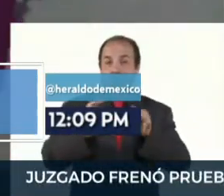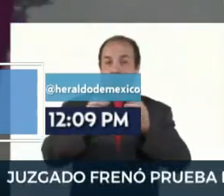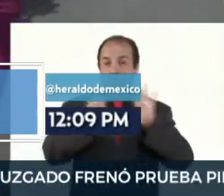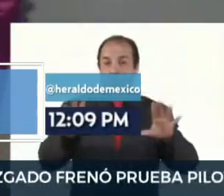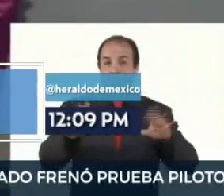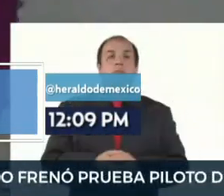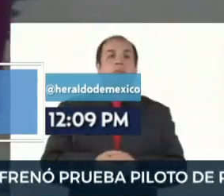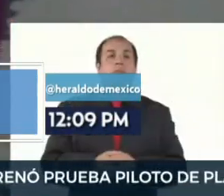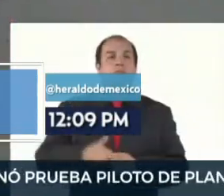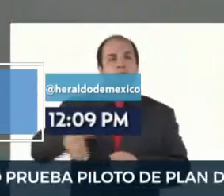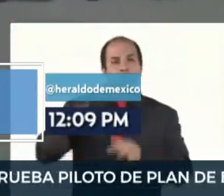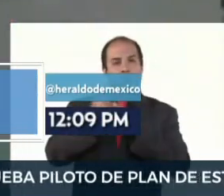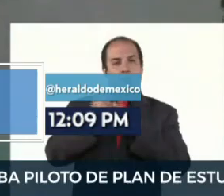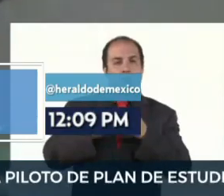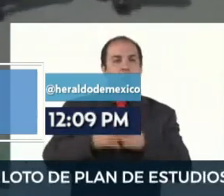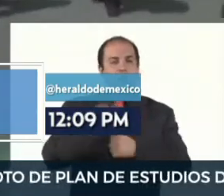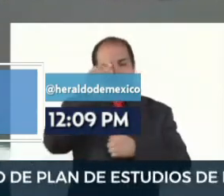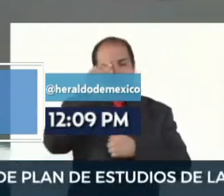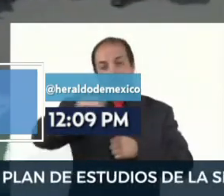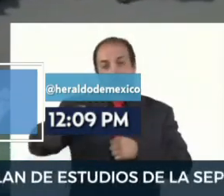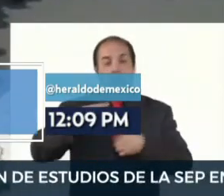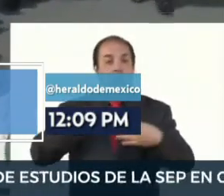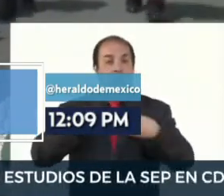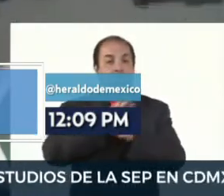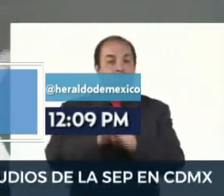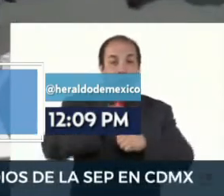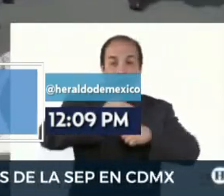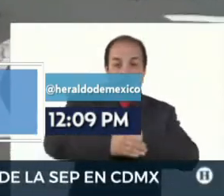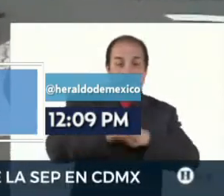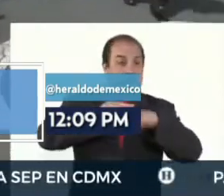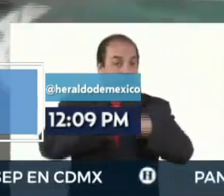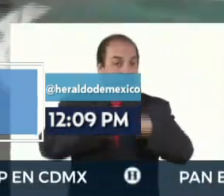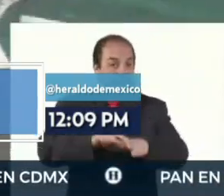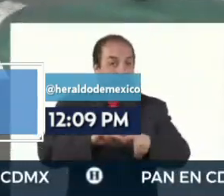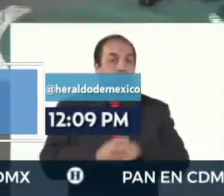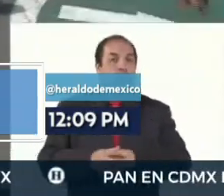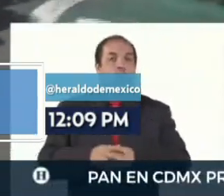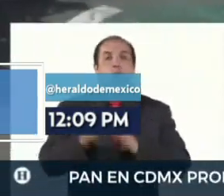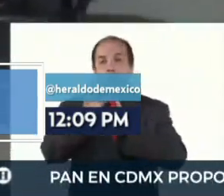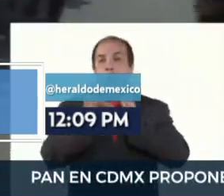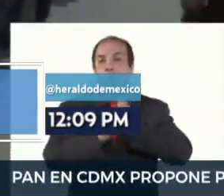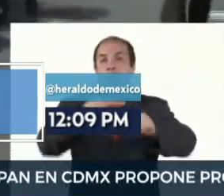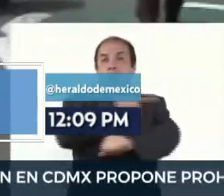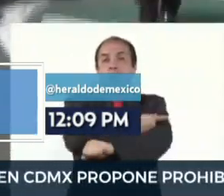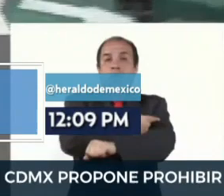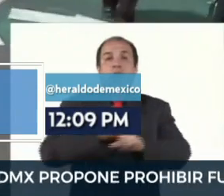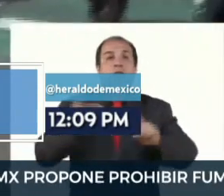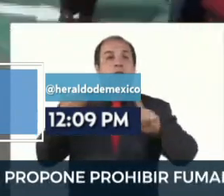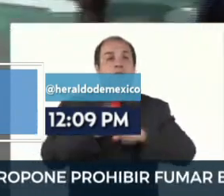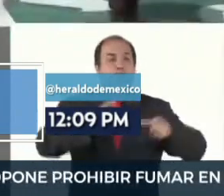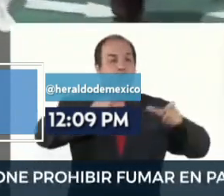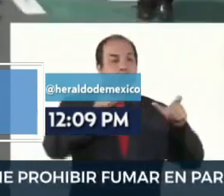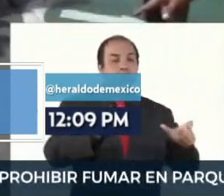habido un importante avance para la protección de los derechos de las mujeres. Ha dicho que el programa